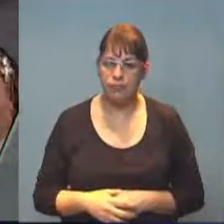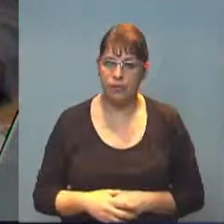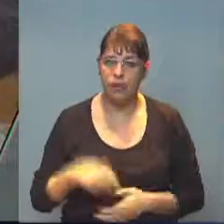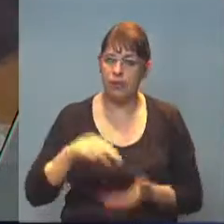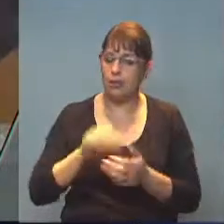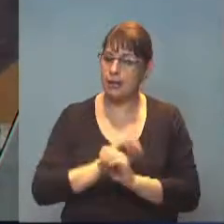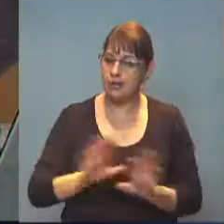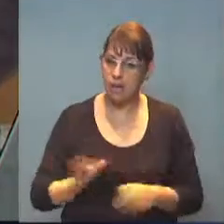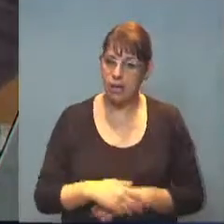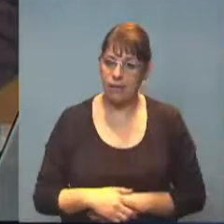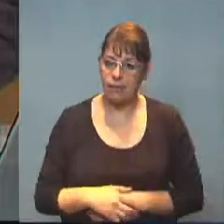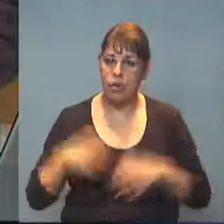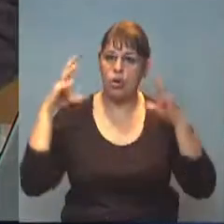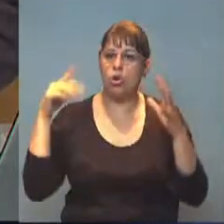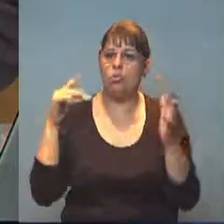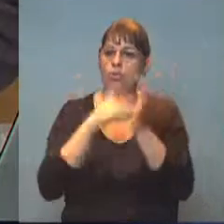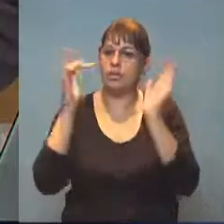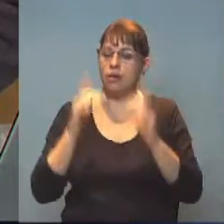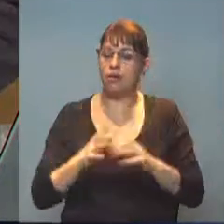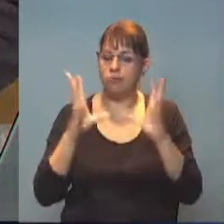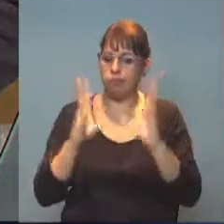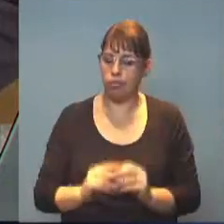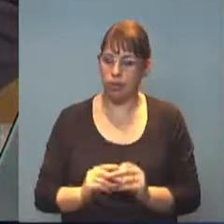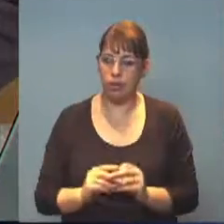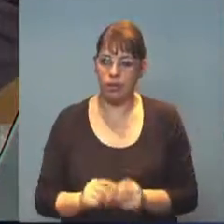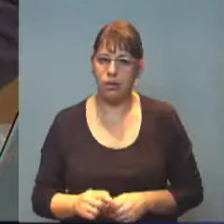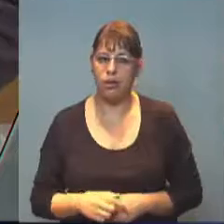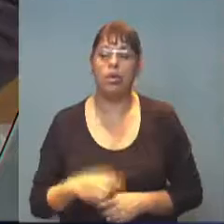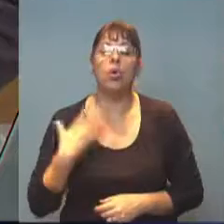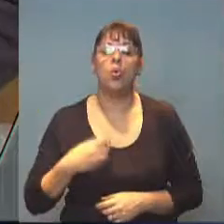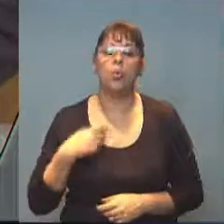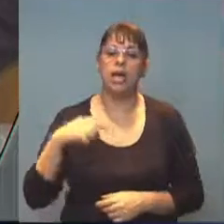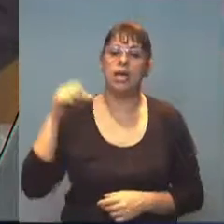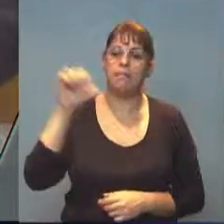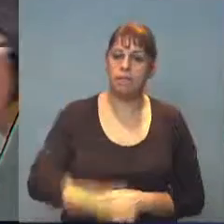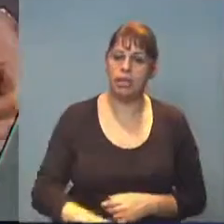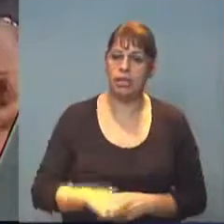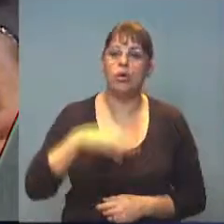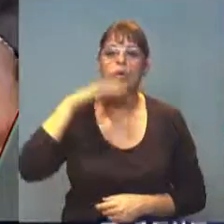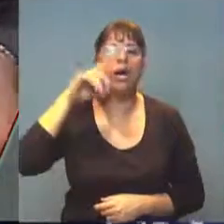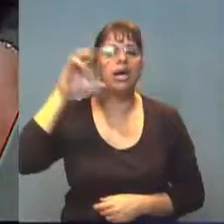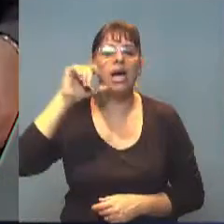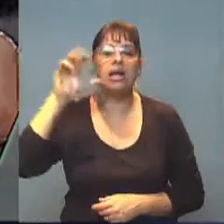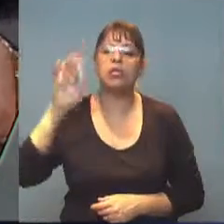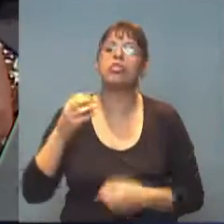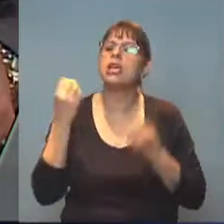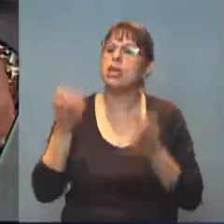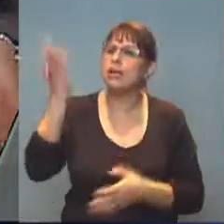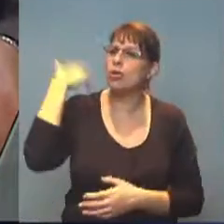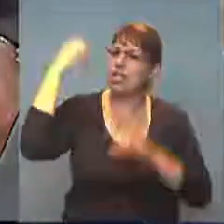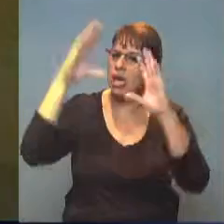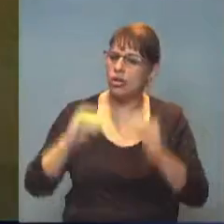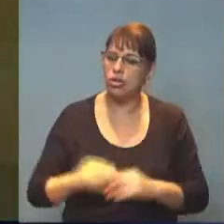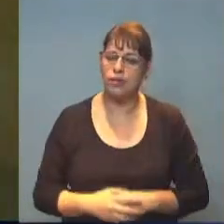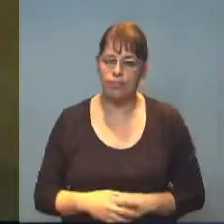Una mala noticia, se pinchó el globo. Ah, está sumando amigos con la gente de Huracán. Perdió Huracán. Juan Carlos Fernández. A ver, Juan Carlos, ¿qué pasó en la noche de la